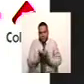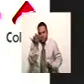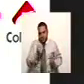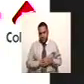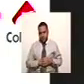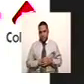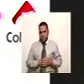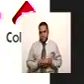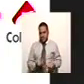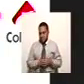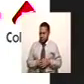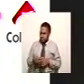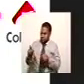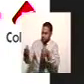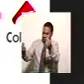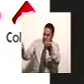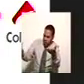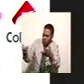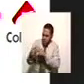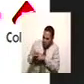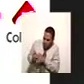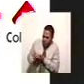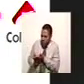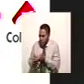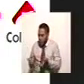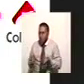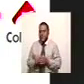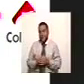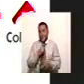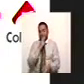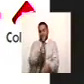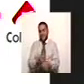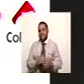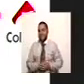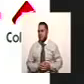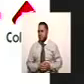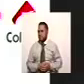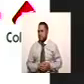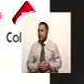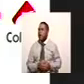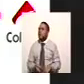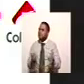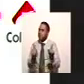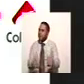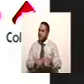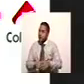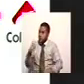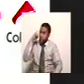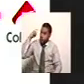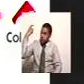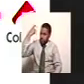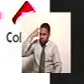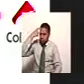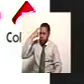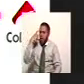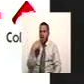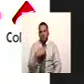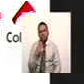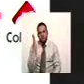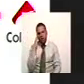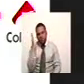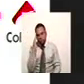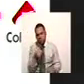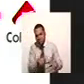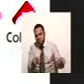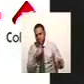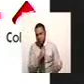la reposición. Pero hay otra cosa que sorprende, y es que ni siquiera el gobierno, dándose cuenta que